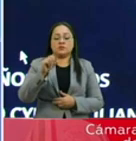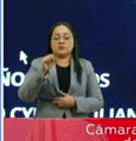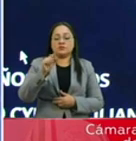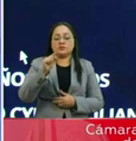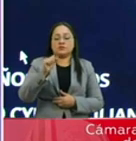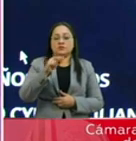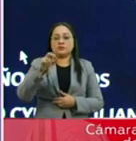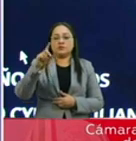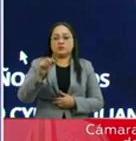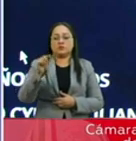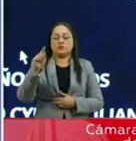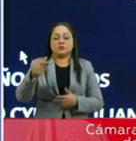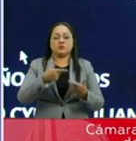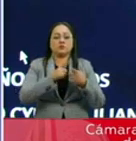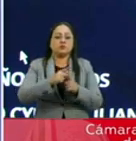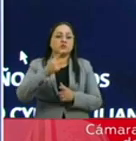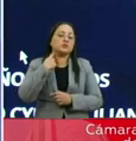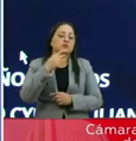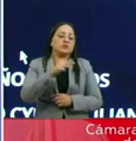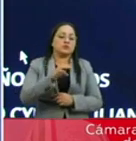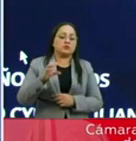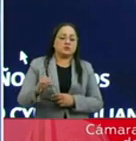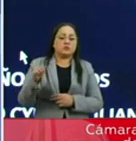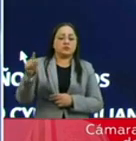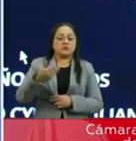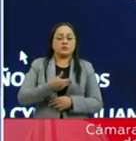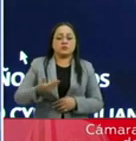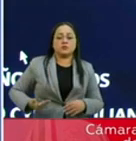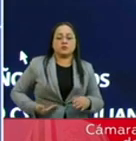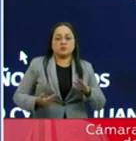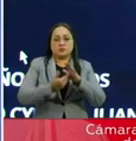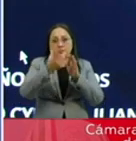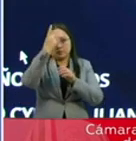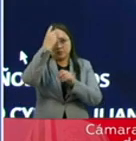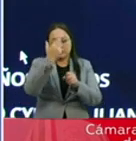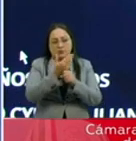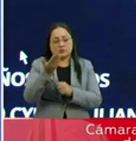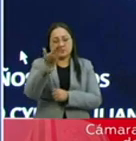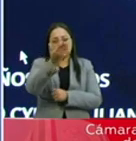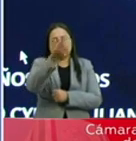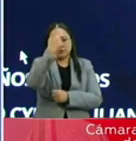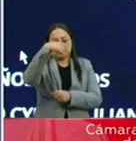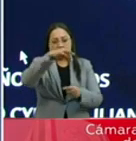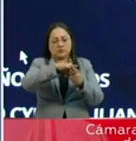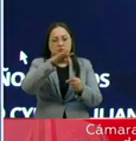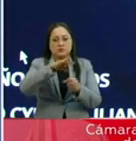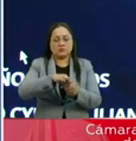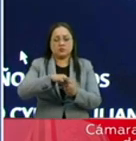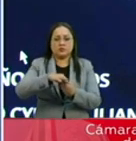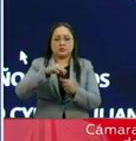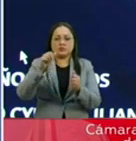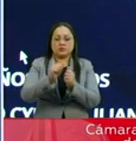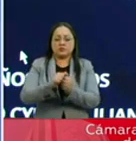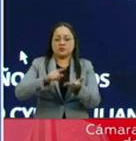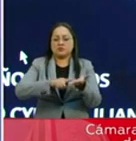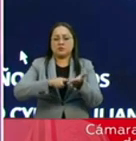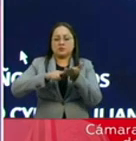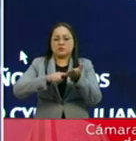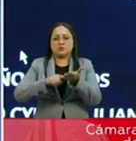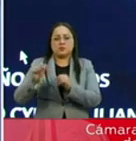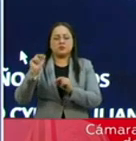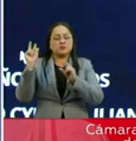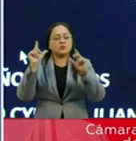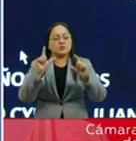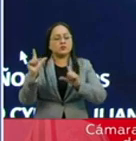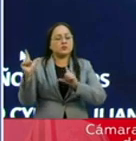eh procesos de corrupción o de solicitud de moches hay ya un debate Público de justo los excesos del secretario